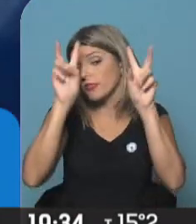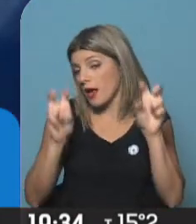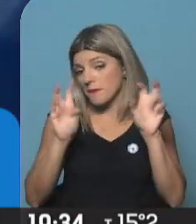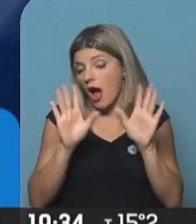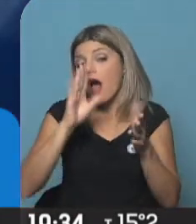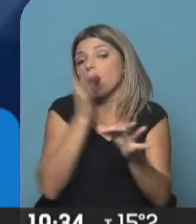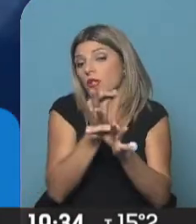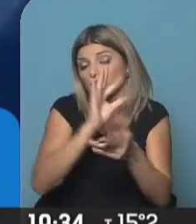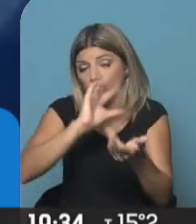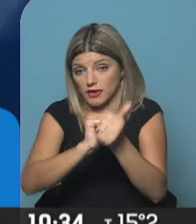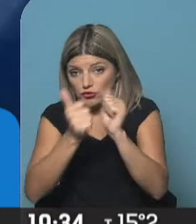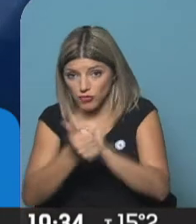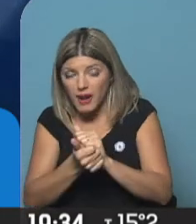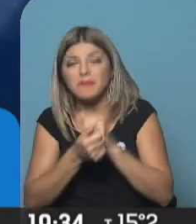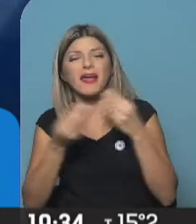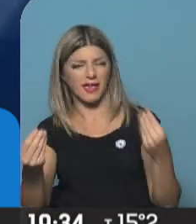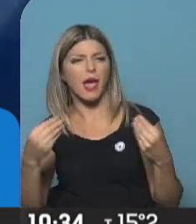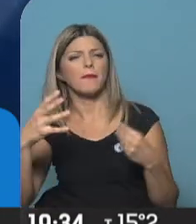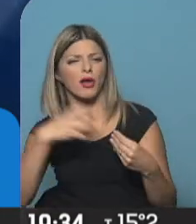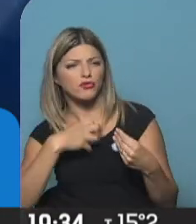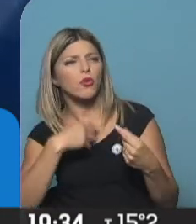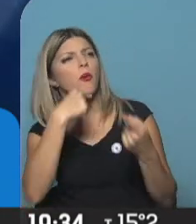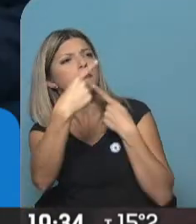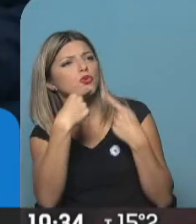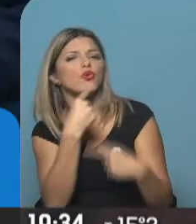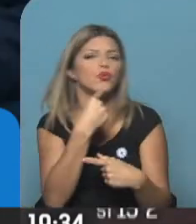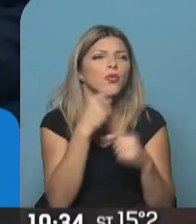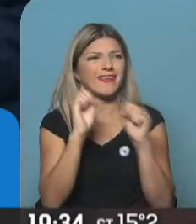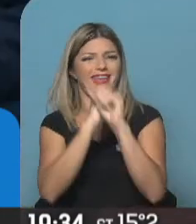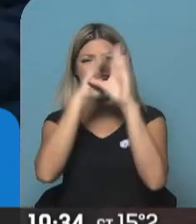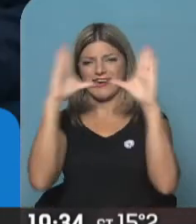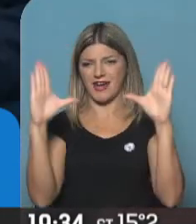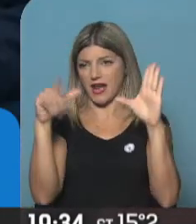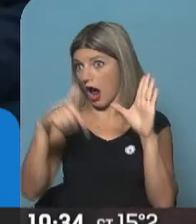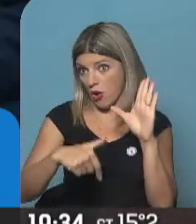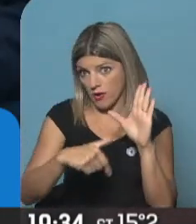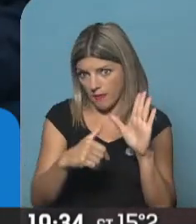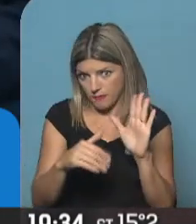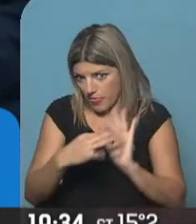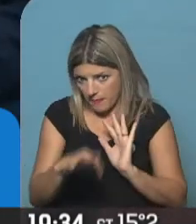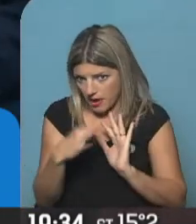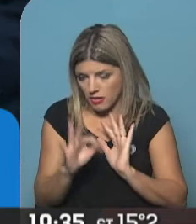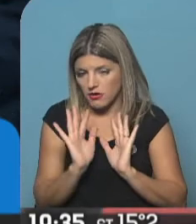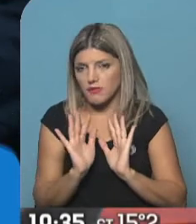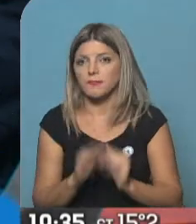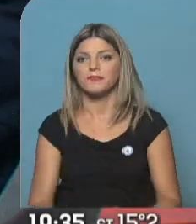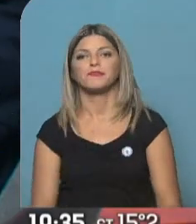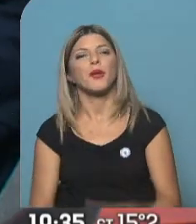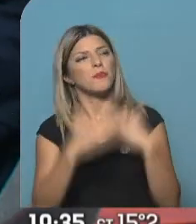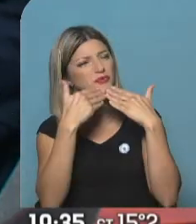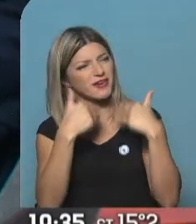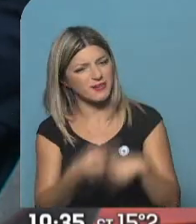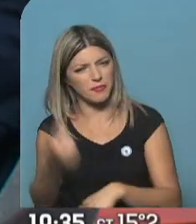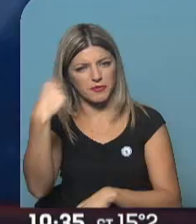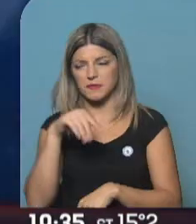y puedan sacarse dudas y se dé ese intercambio vida realiza ya mismo ya mismo es muy importante muchas gracias por la presencia